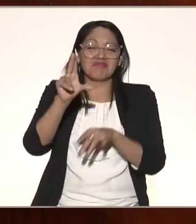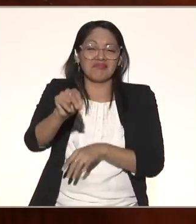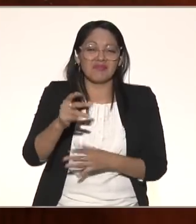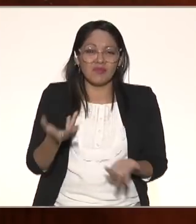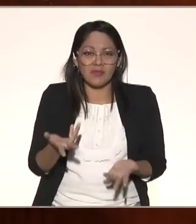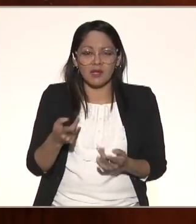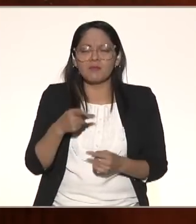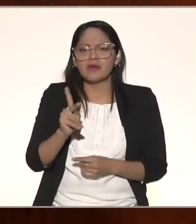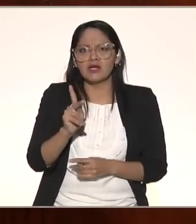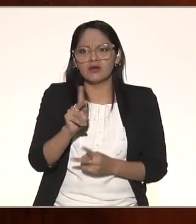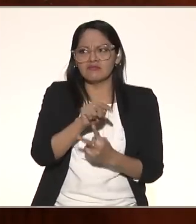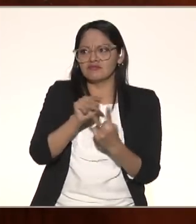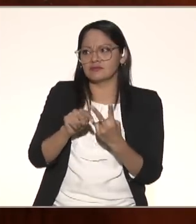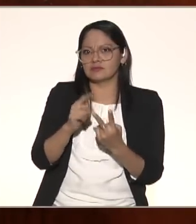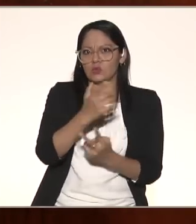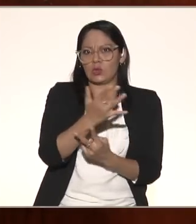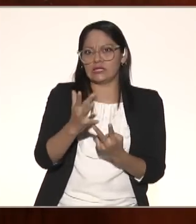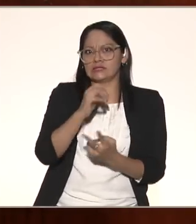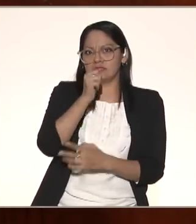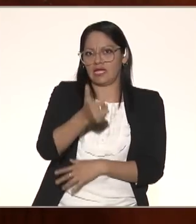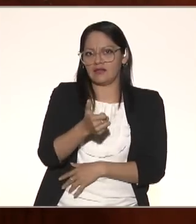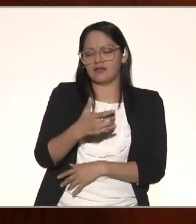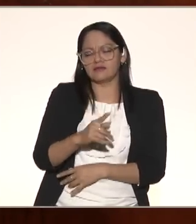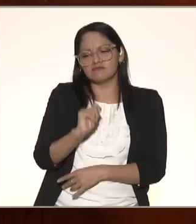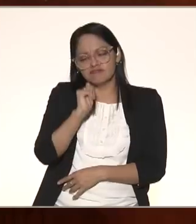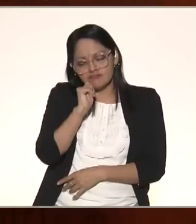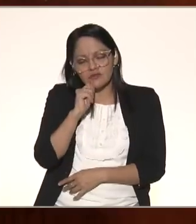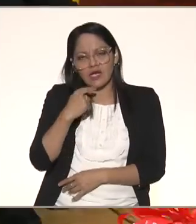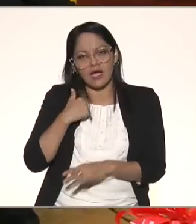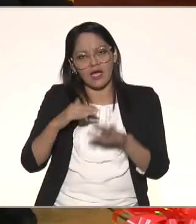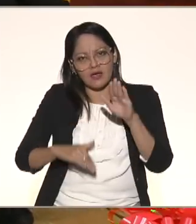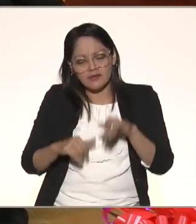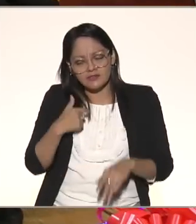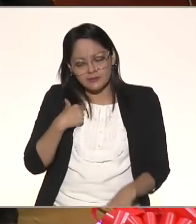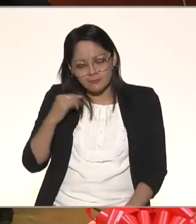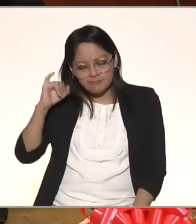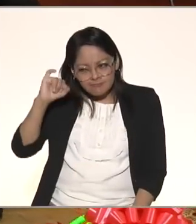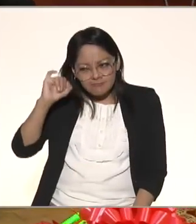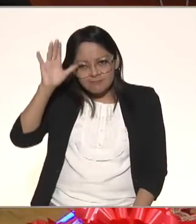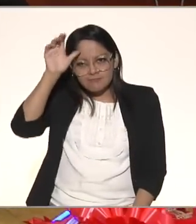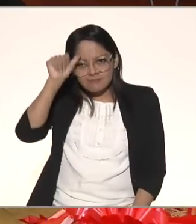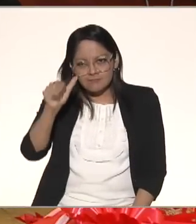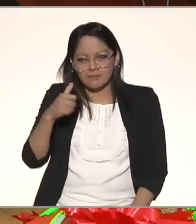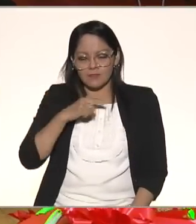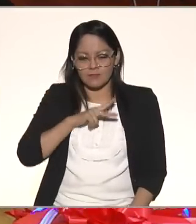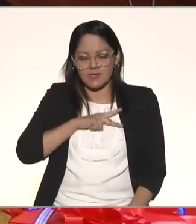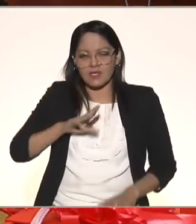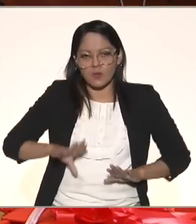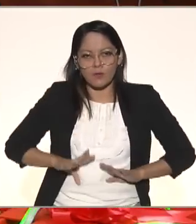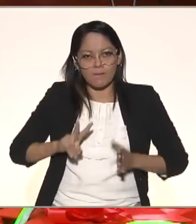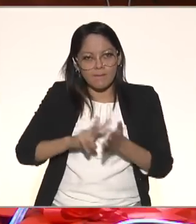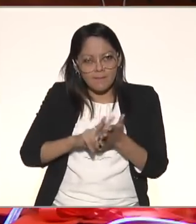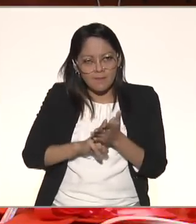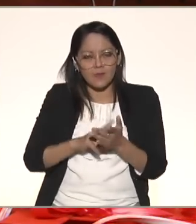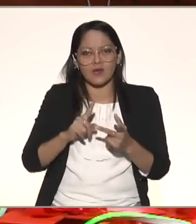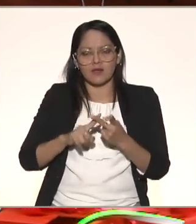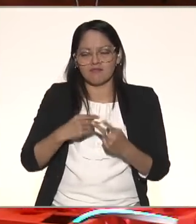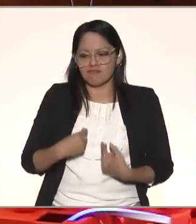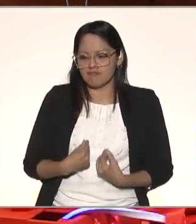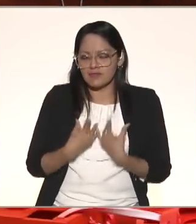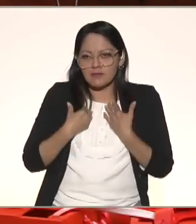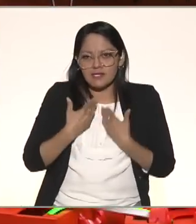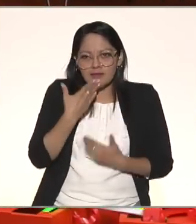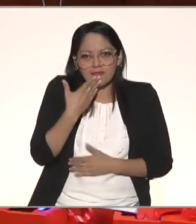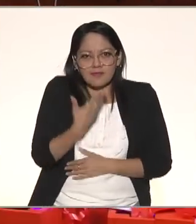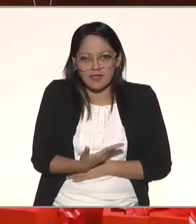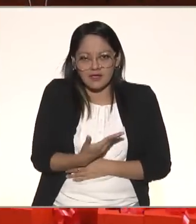no puedo negociar. Algunas veces me tocará ceder, siempre y cuando ceder no le pegue a mis valores, no le pegue a mi bienestar y no le